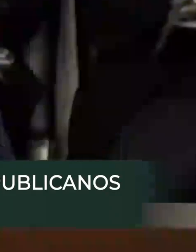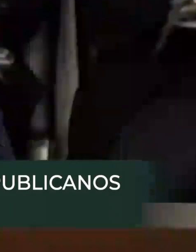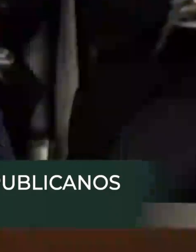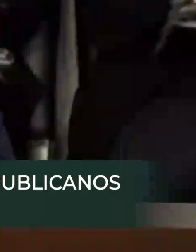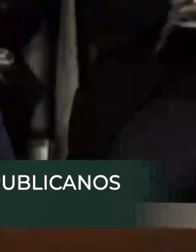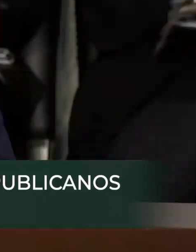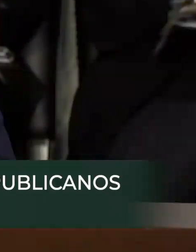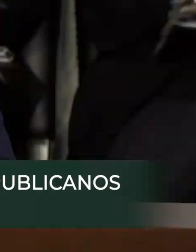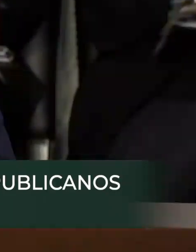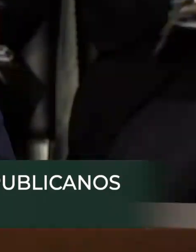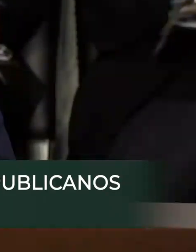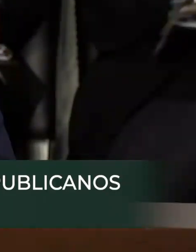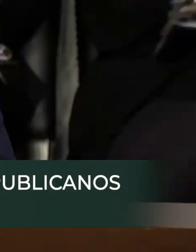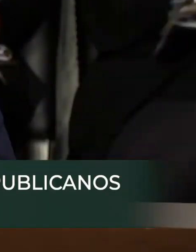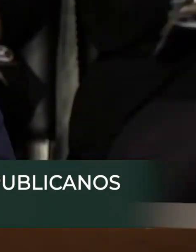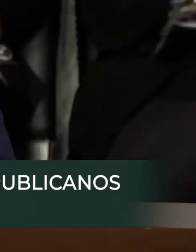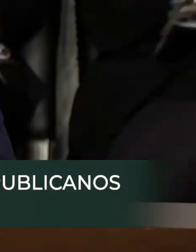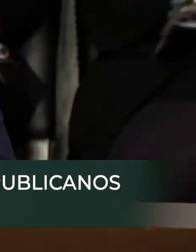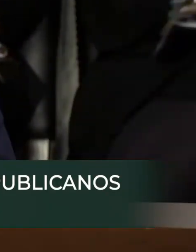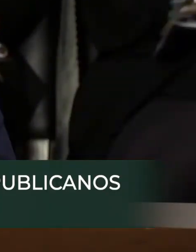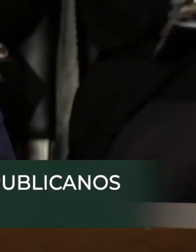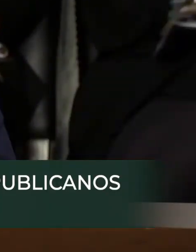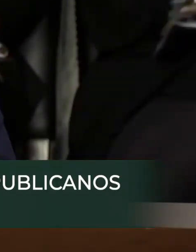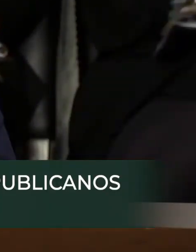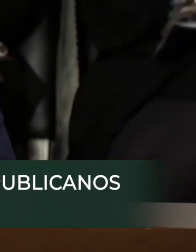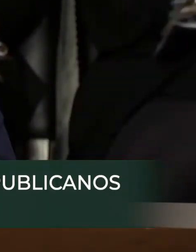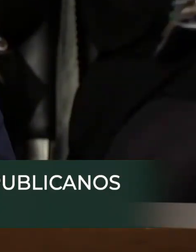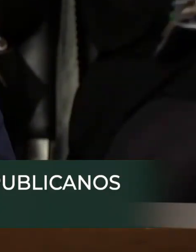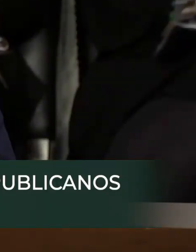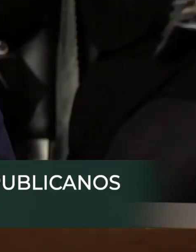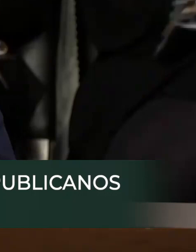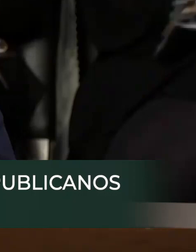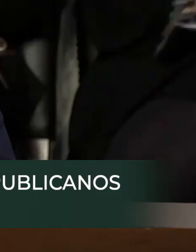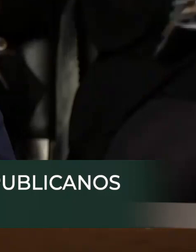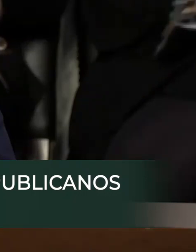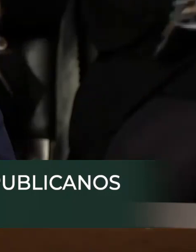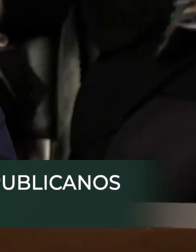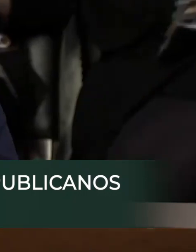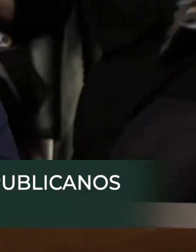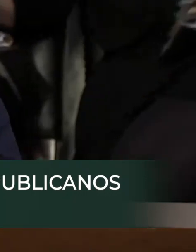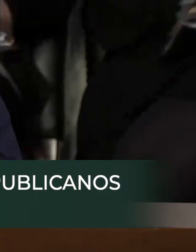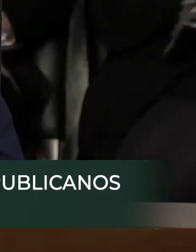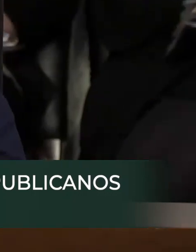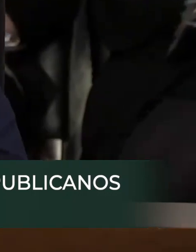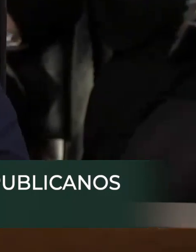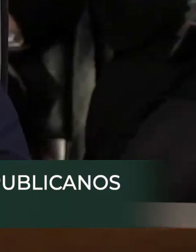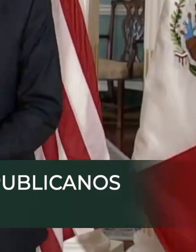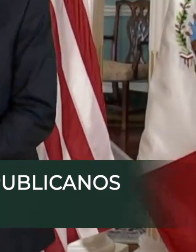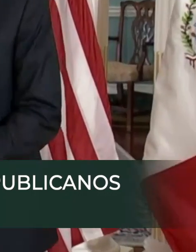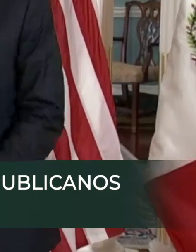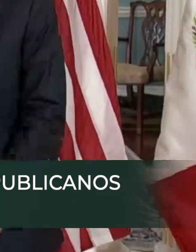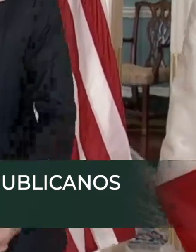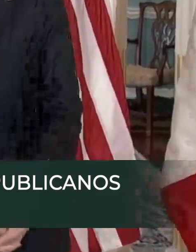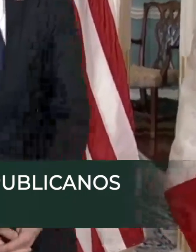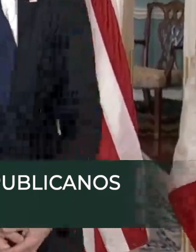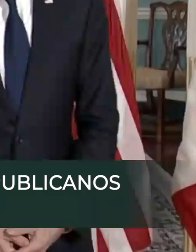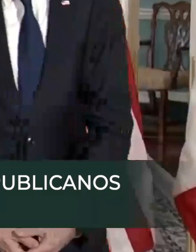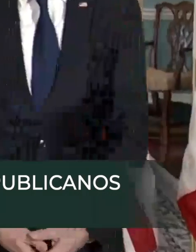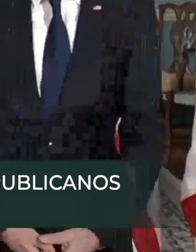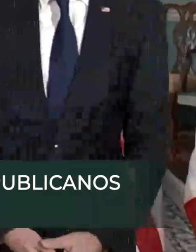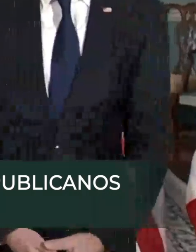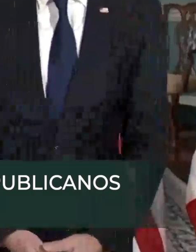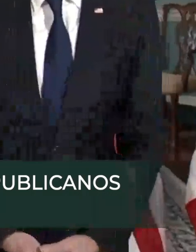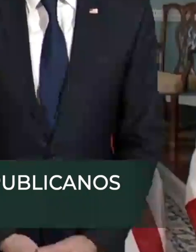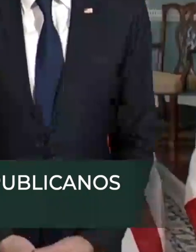que estas acciones no las va a permitir en su gobierno y señaló que el canciller Marcelo Ebrard se reunirá con los cónsules para que en las embajadas